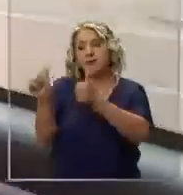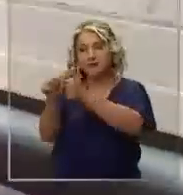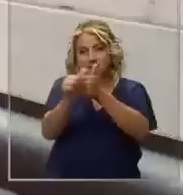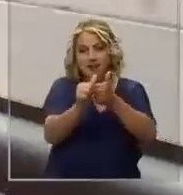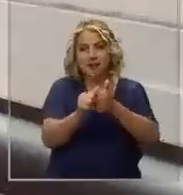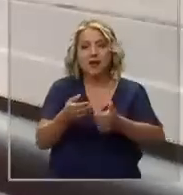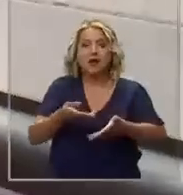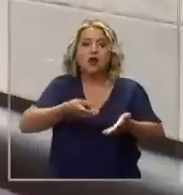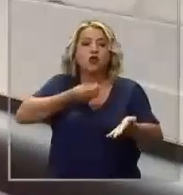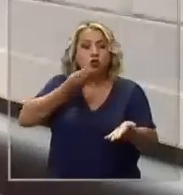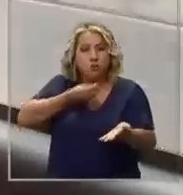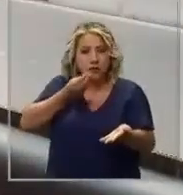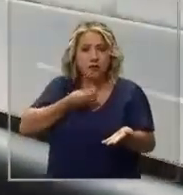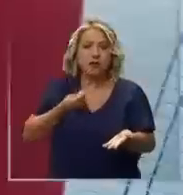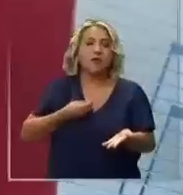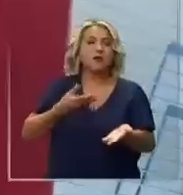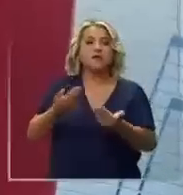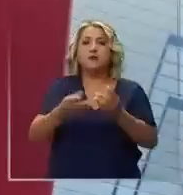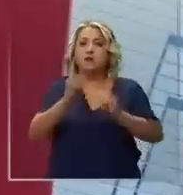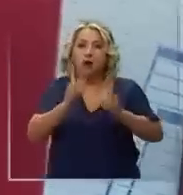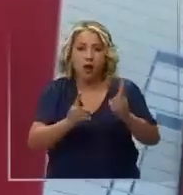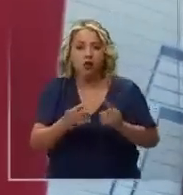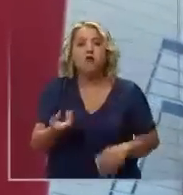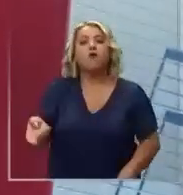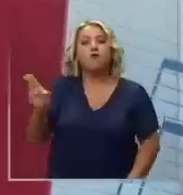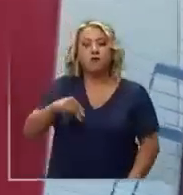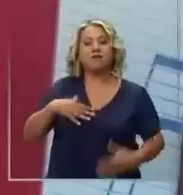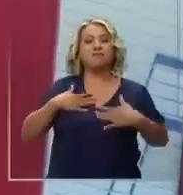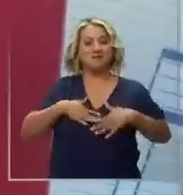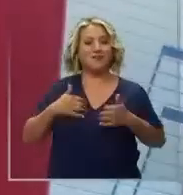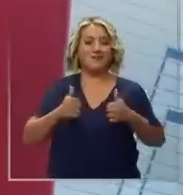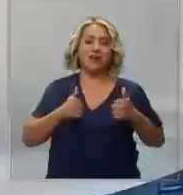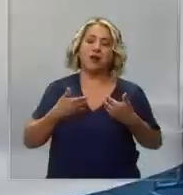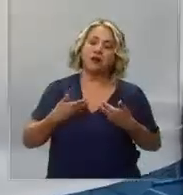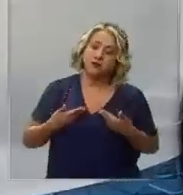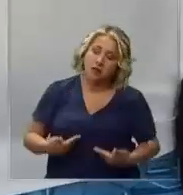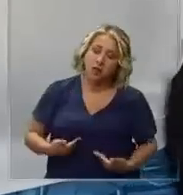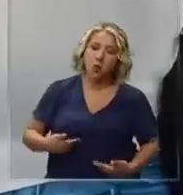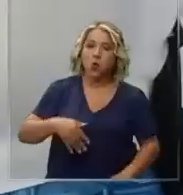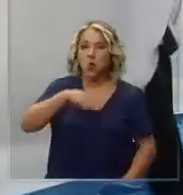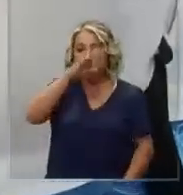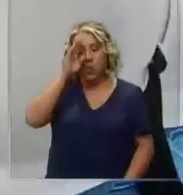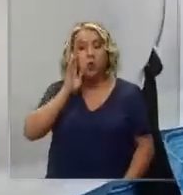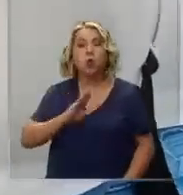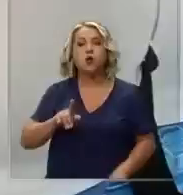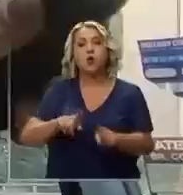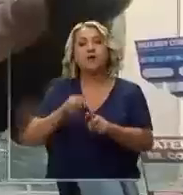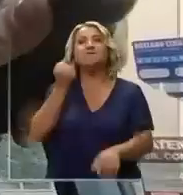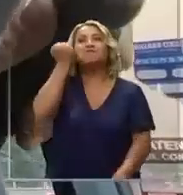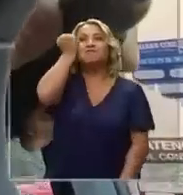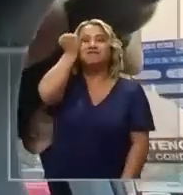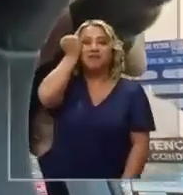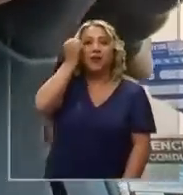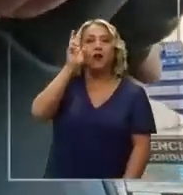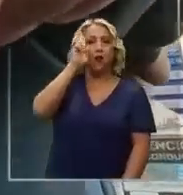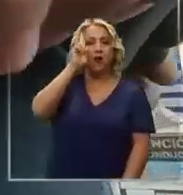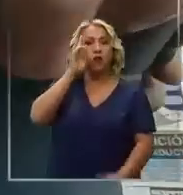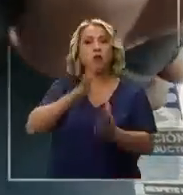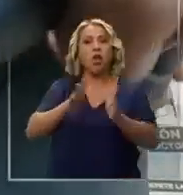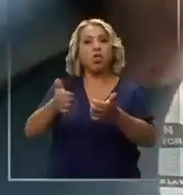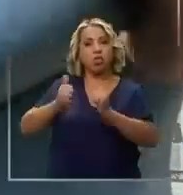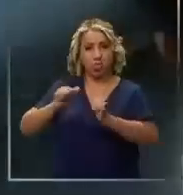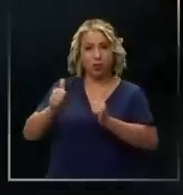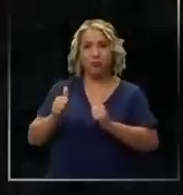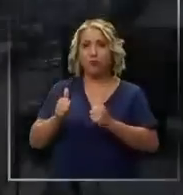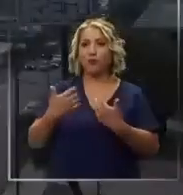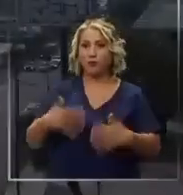nos llevaban comida siempre que necesitábamos algo. Vuelven enriquecidos, cansados, pero con aprendizajes y recuerdos de lo que fue un gran desafío en